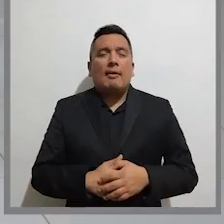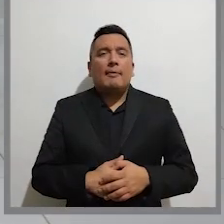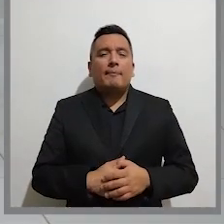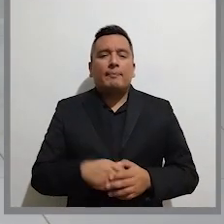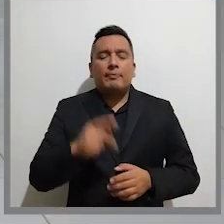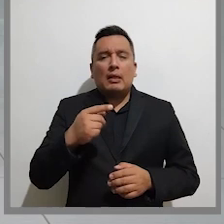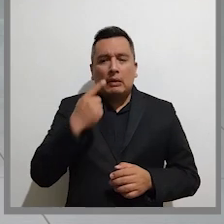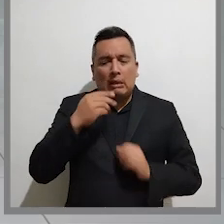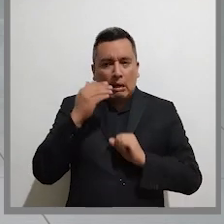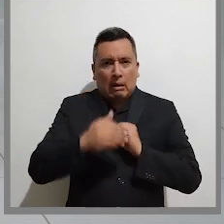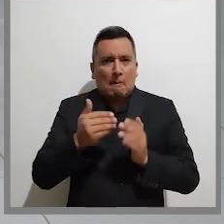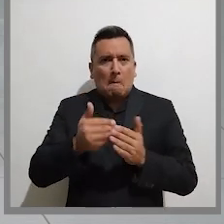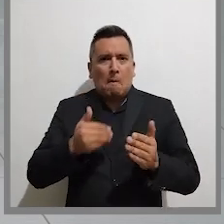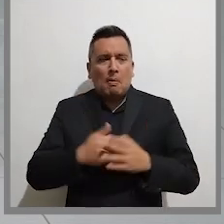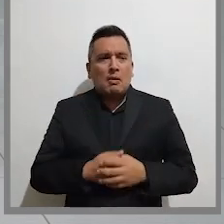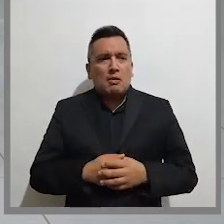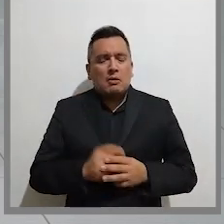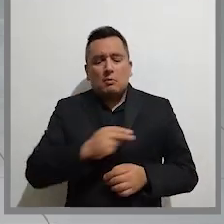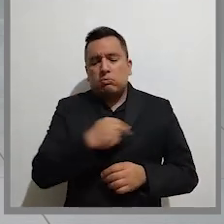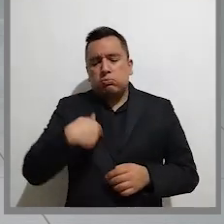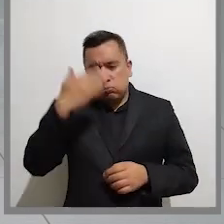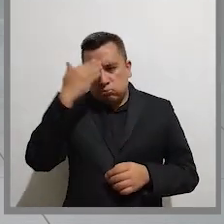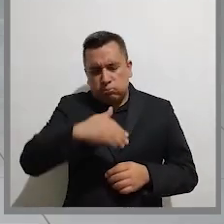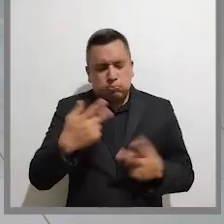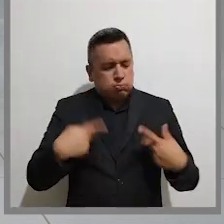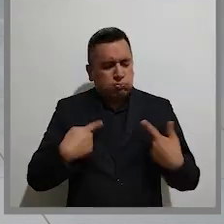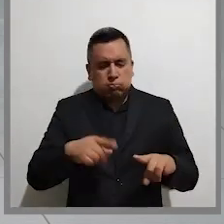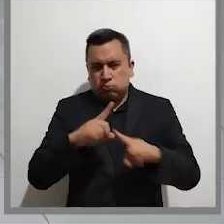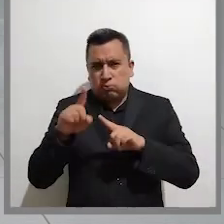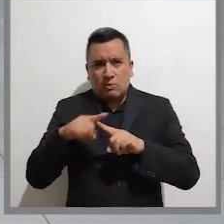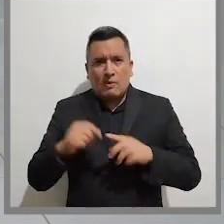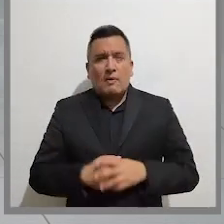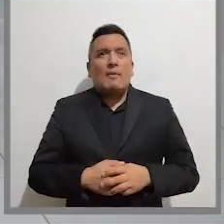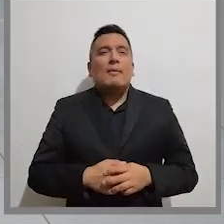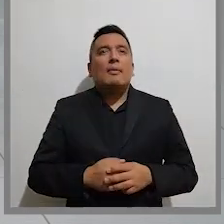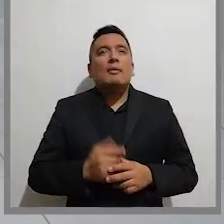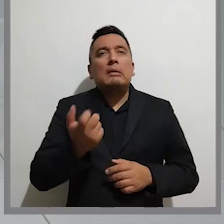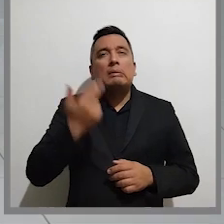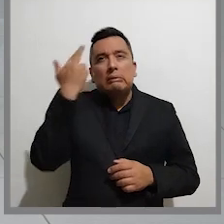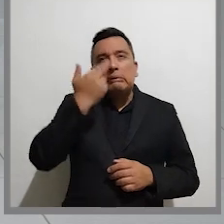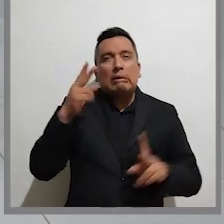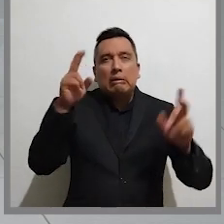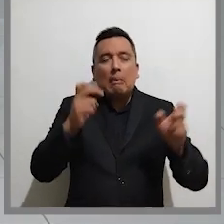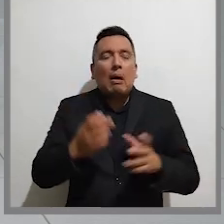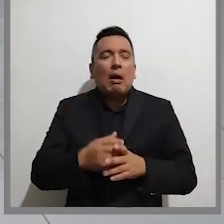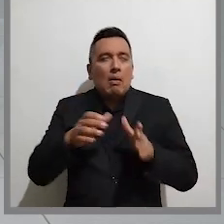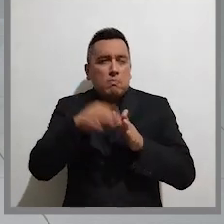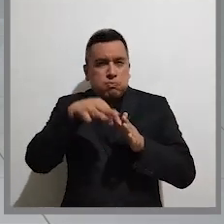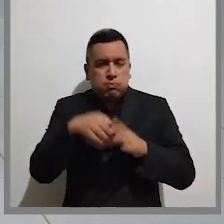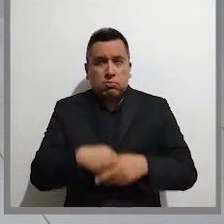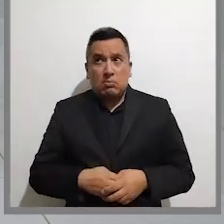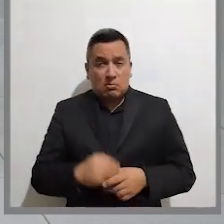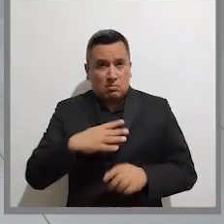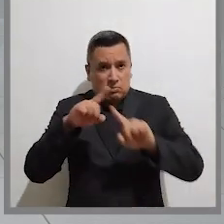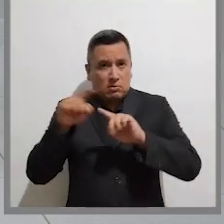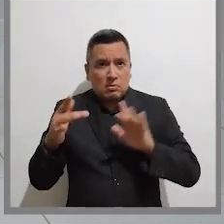de este programa de La Urna, sabemos que nos ven personas que se dedican mucho también y que ven y analizan mucho de lo electoral. Hay